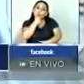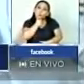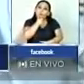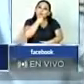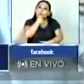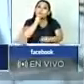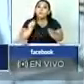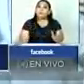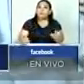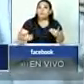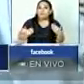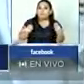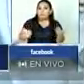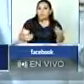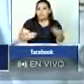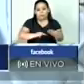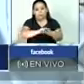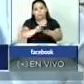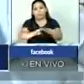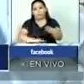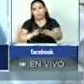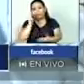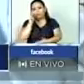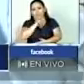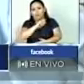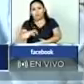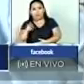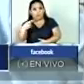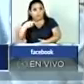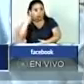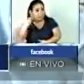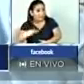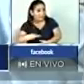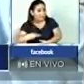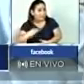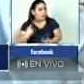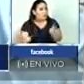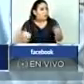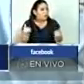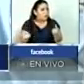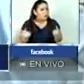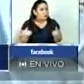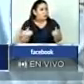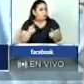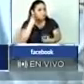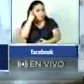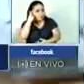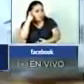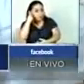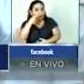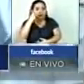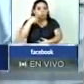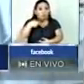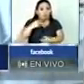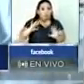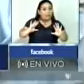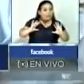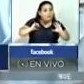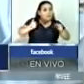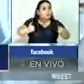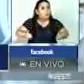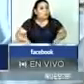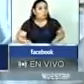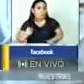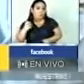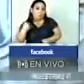no es una zona oscura de no saber realmente cuál es lo que el gobierno o algún